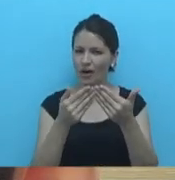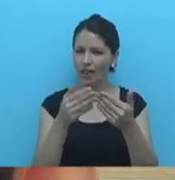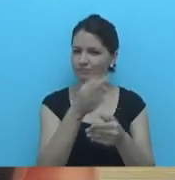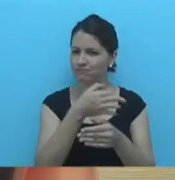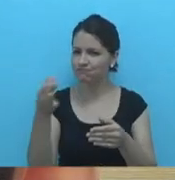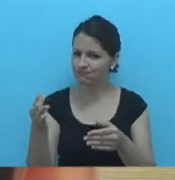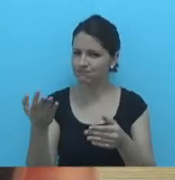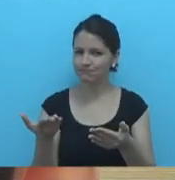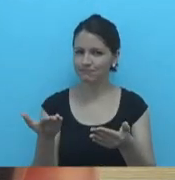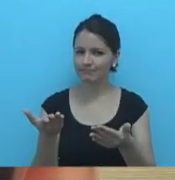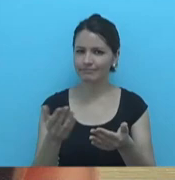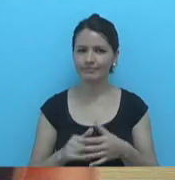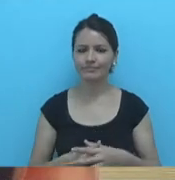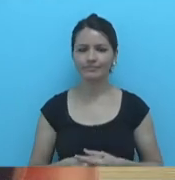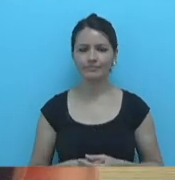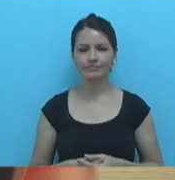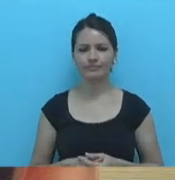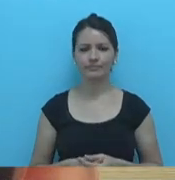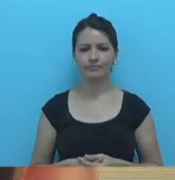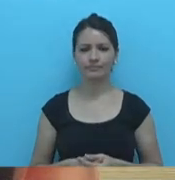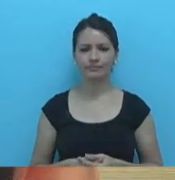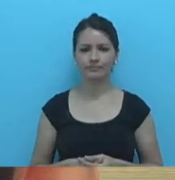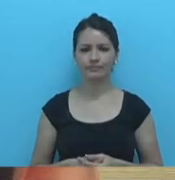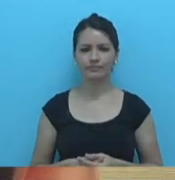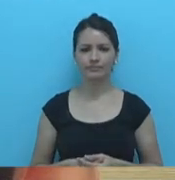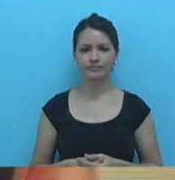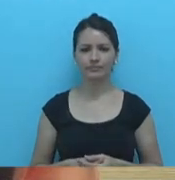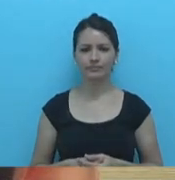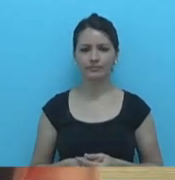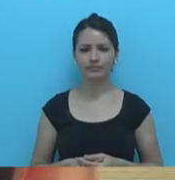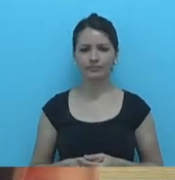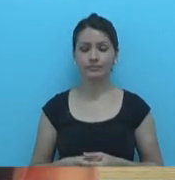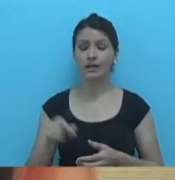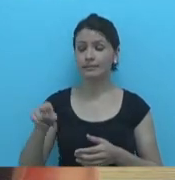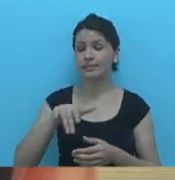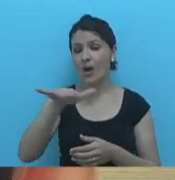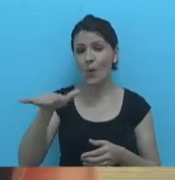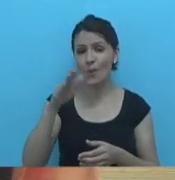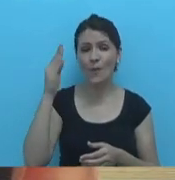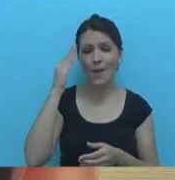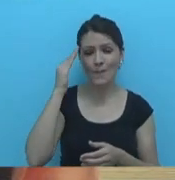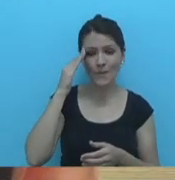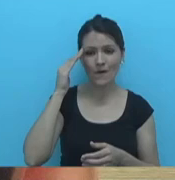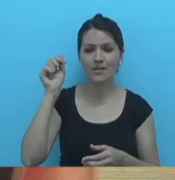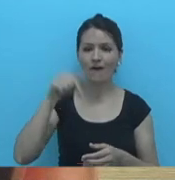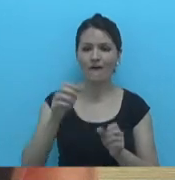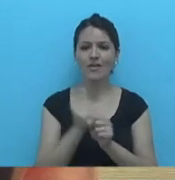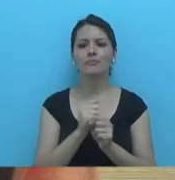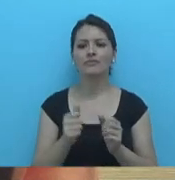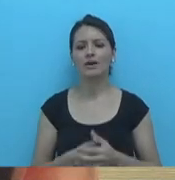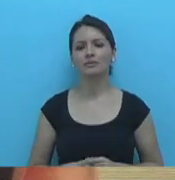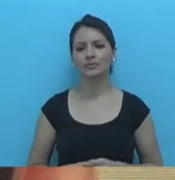queda plasmado ese espacio de memoria activa que efectivamente bueno, hemos aprobado en el día de hoy. Así que bueno,